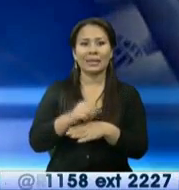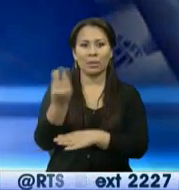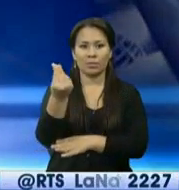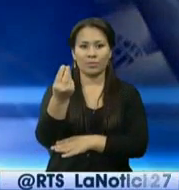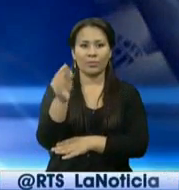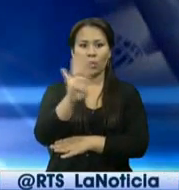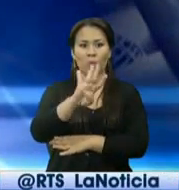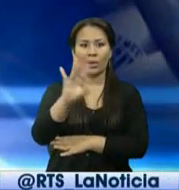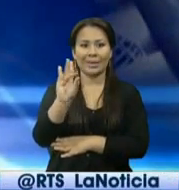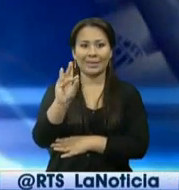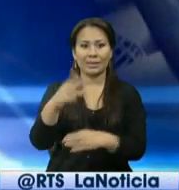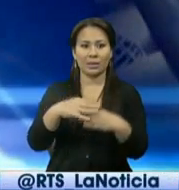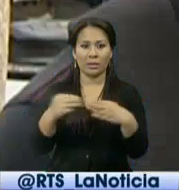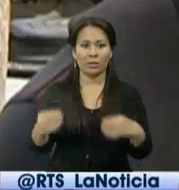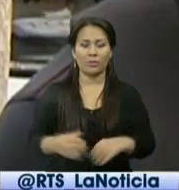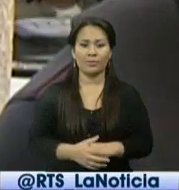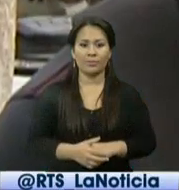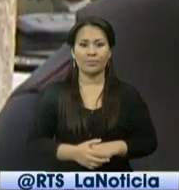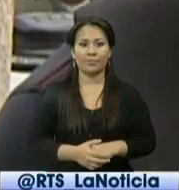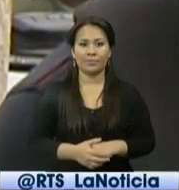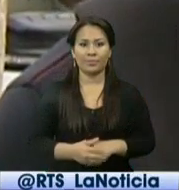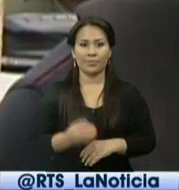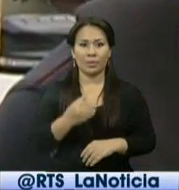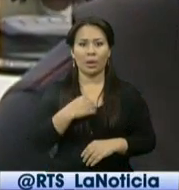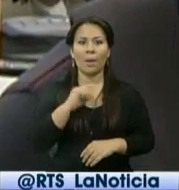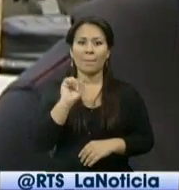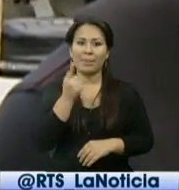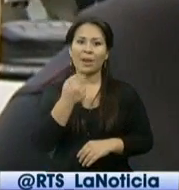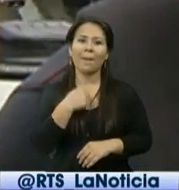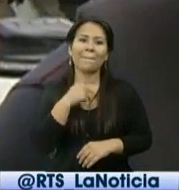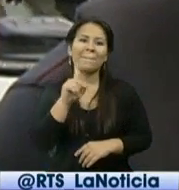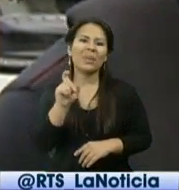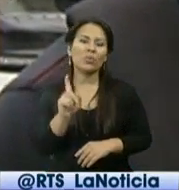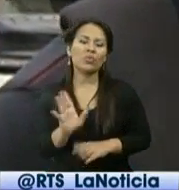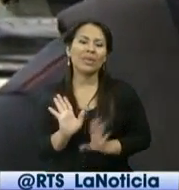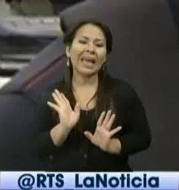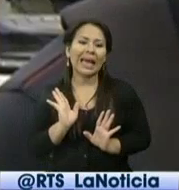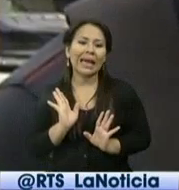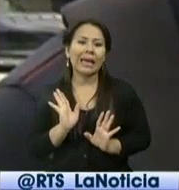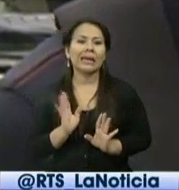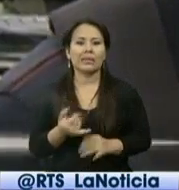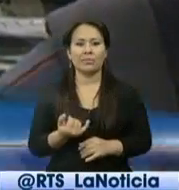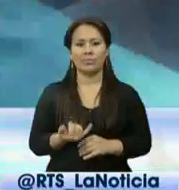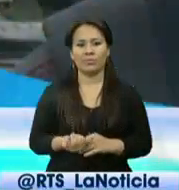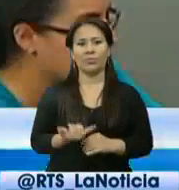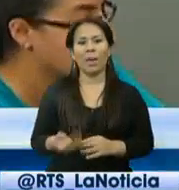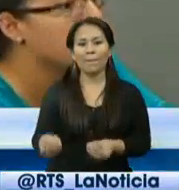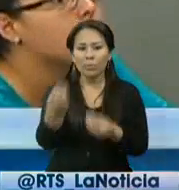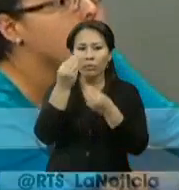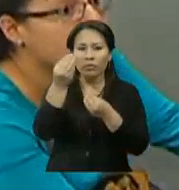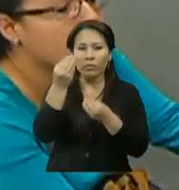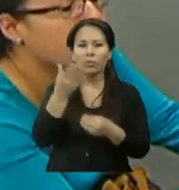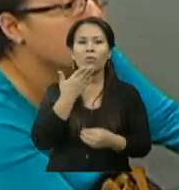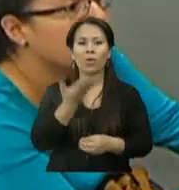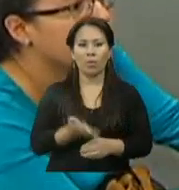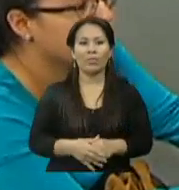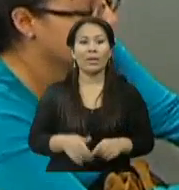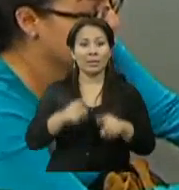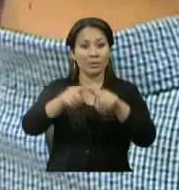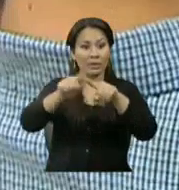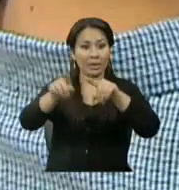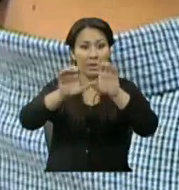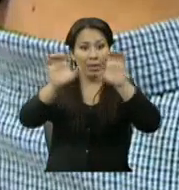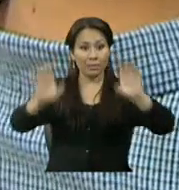valor de $47. Voy a primero averiguar cómo son exactamente, que ya averigüé, pero quiero empaparme más de la información. Sin embargo, hay empresas